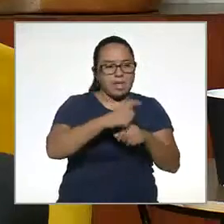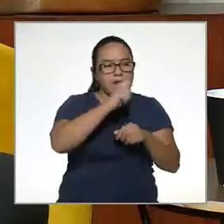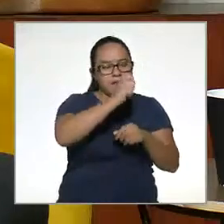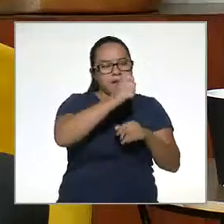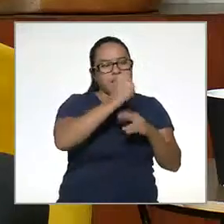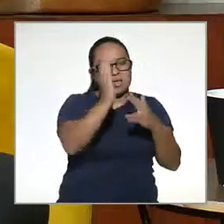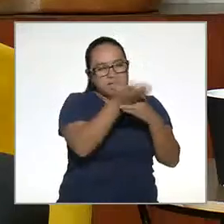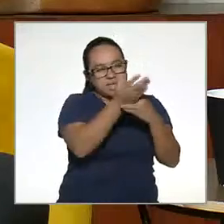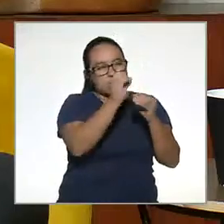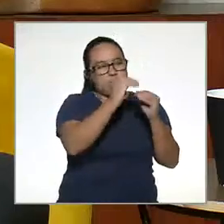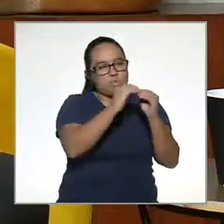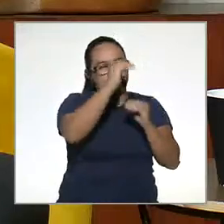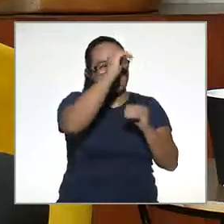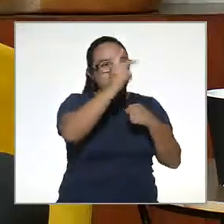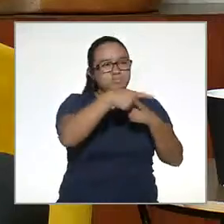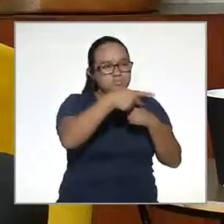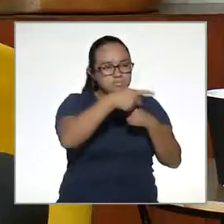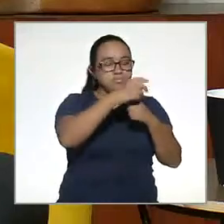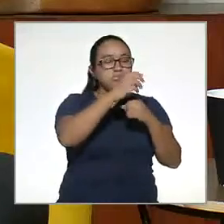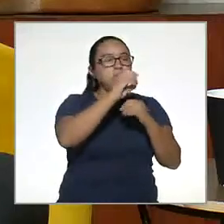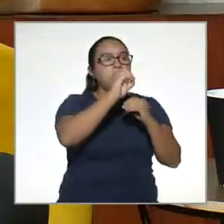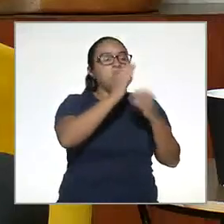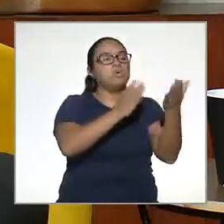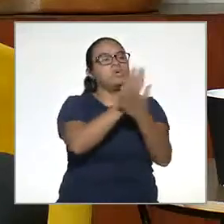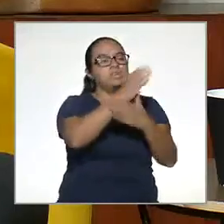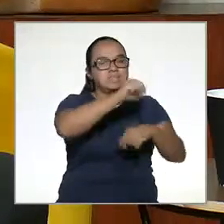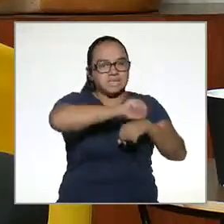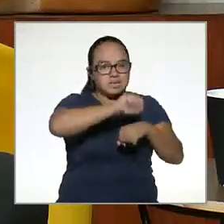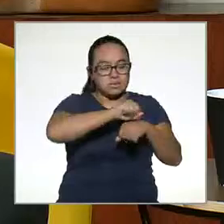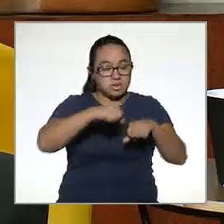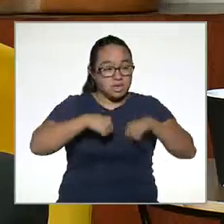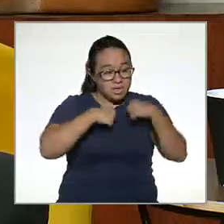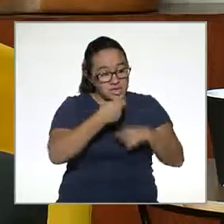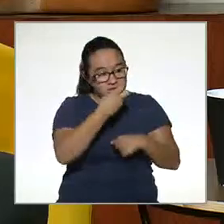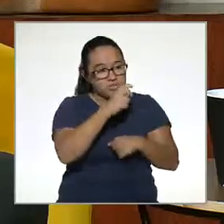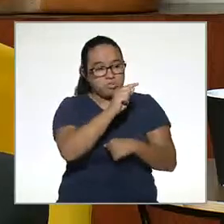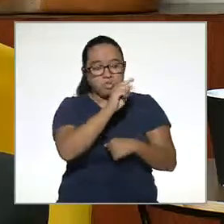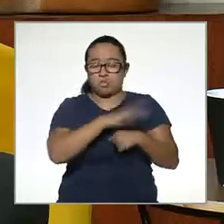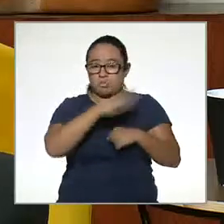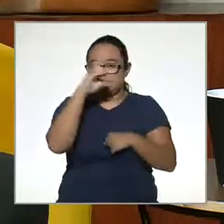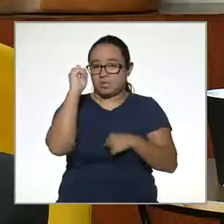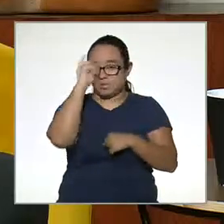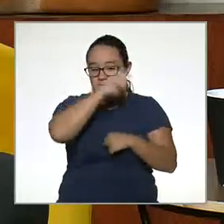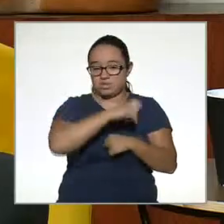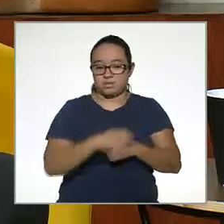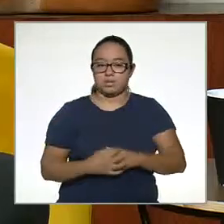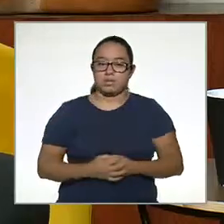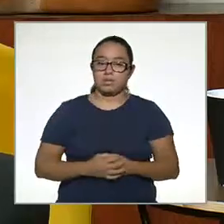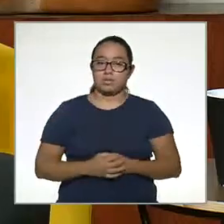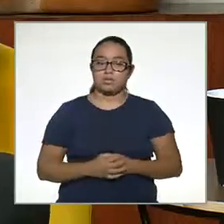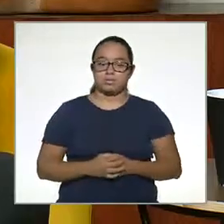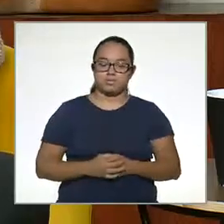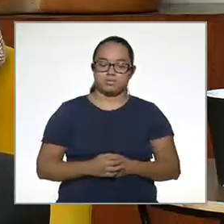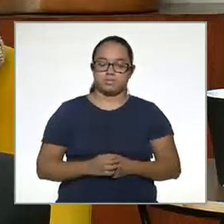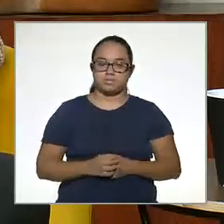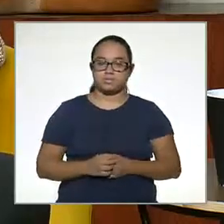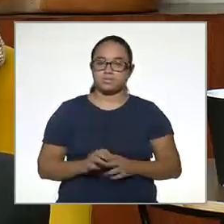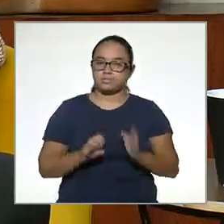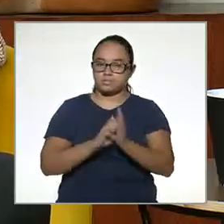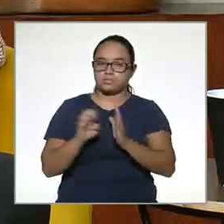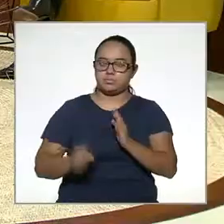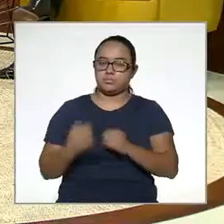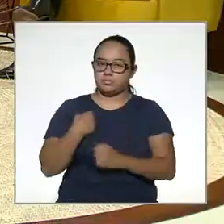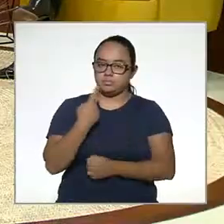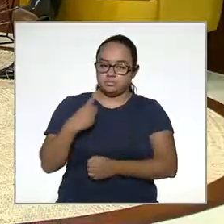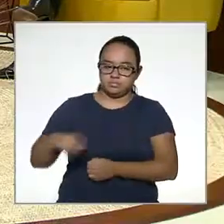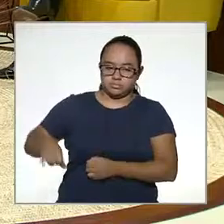adolescencia, ¿no? Ellos sí creo que les está costando un poco más de trabajo. Ahora, por ejemplo, digo, algo que me parece